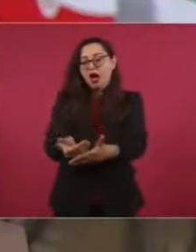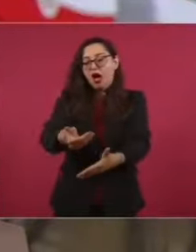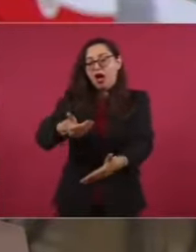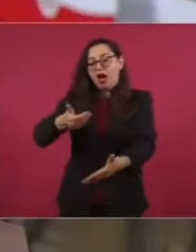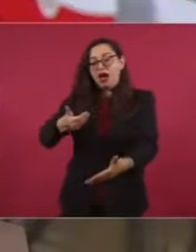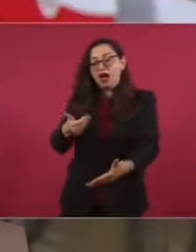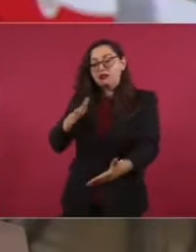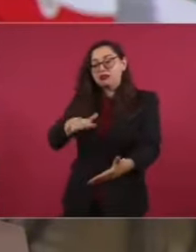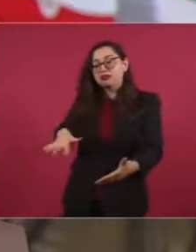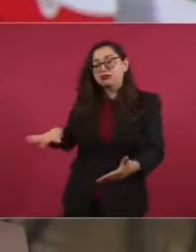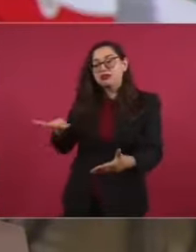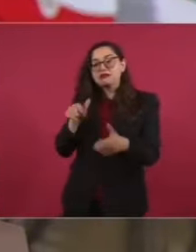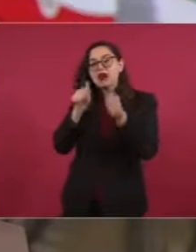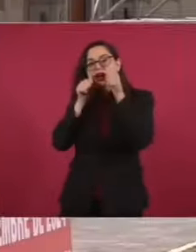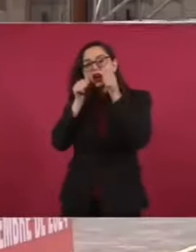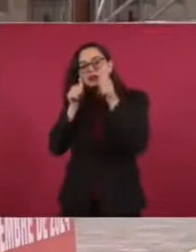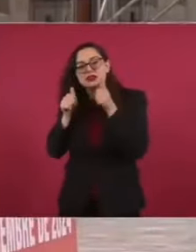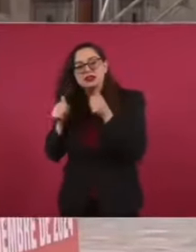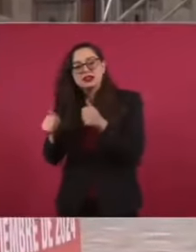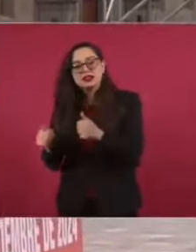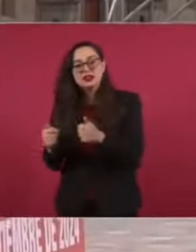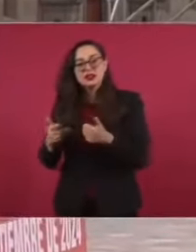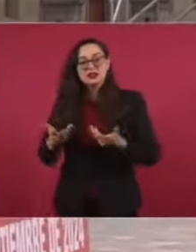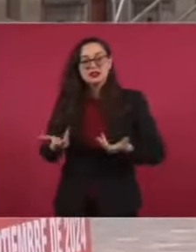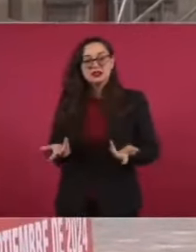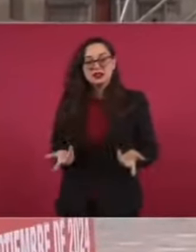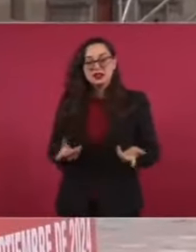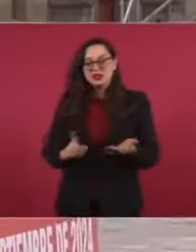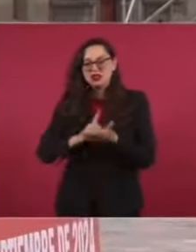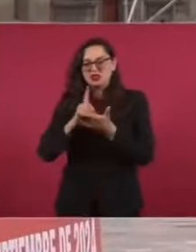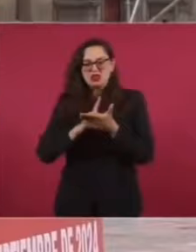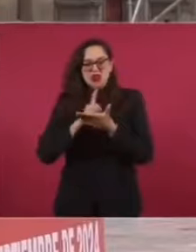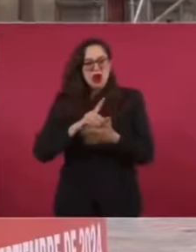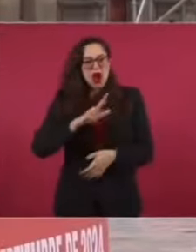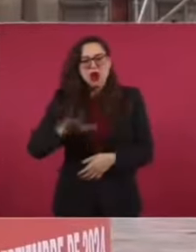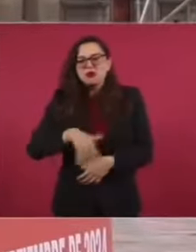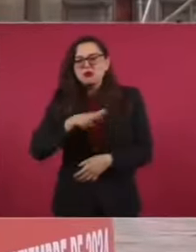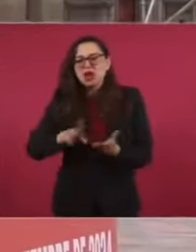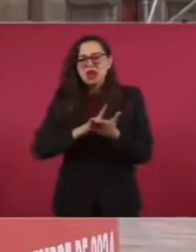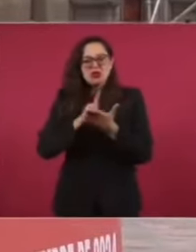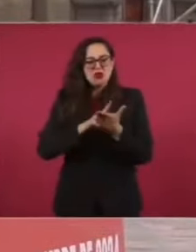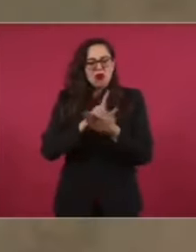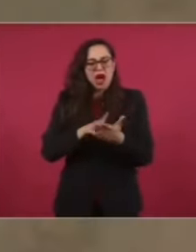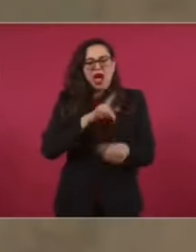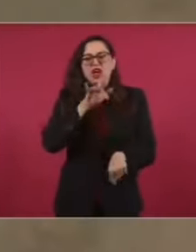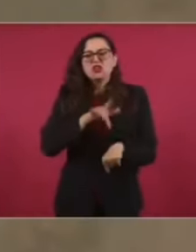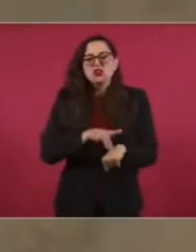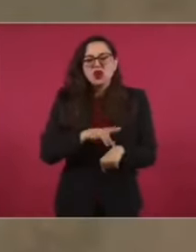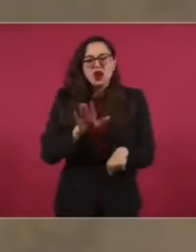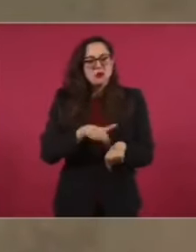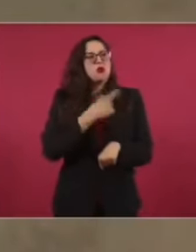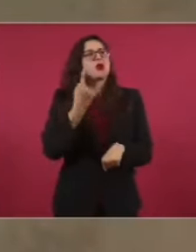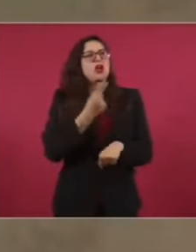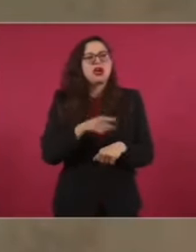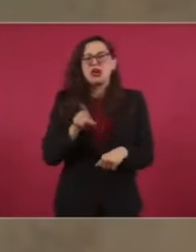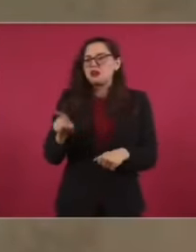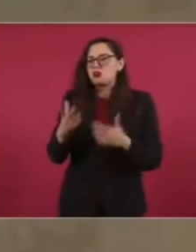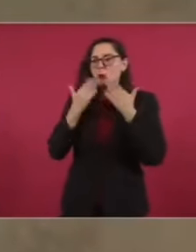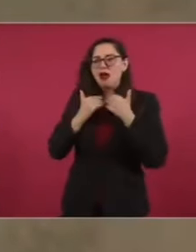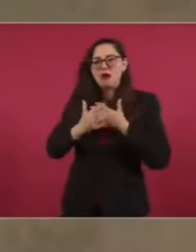políticos, o sea, es de todos los mexicanos, nos incumbe a todos, así es. Vamos a hablar de este tema, también el